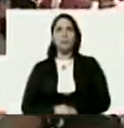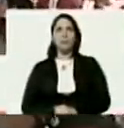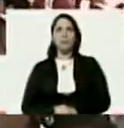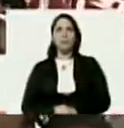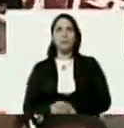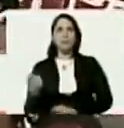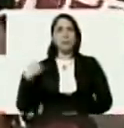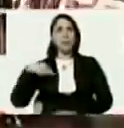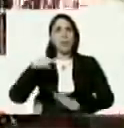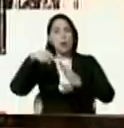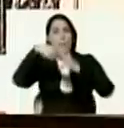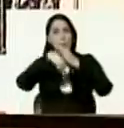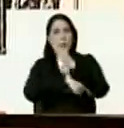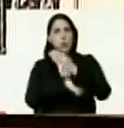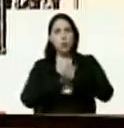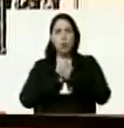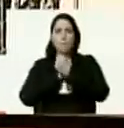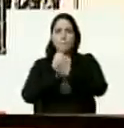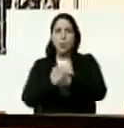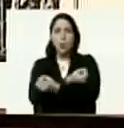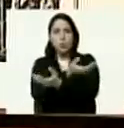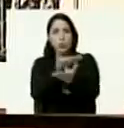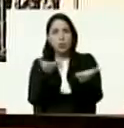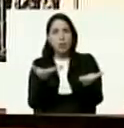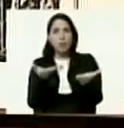Tengo un profundo amor por ustedes,